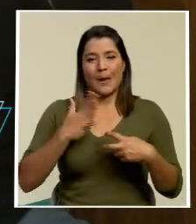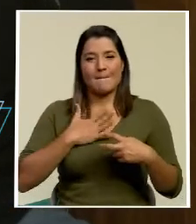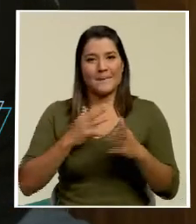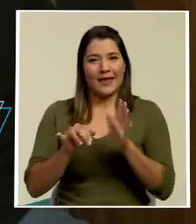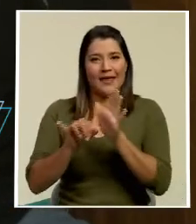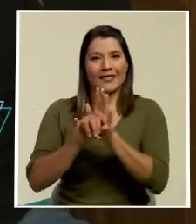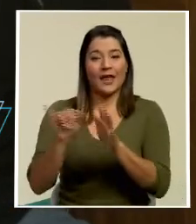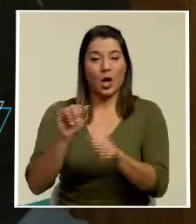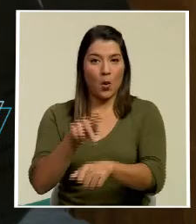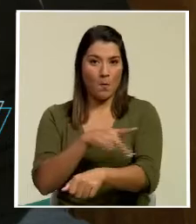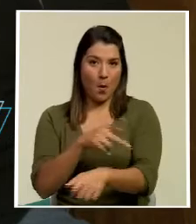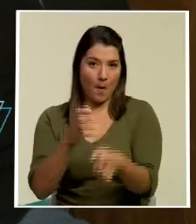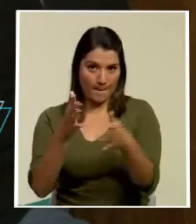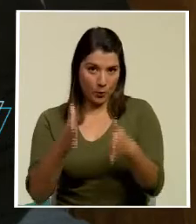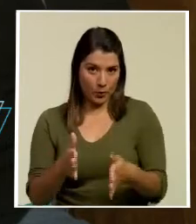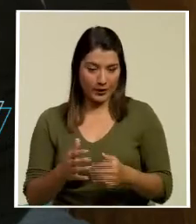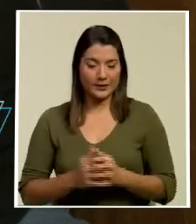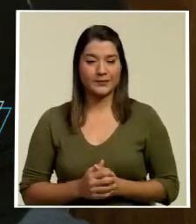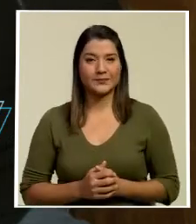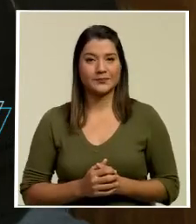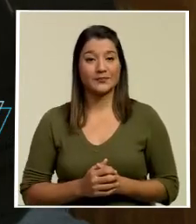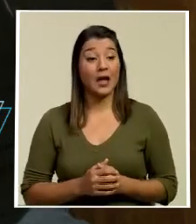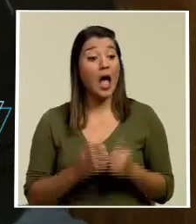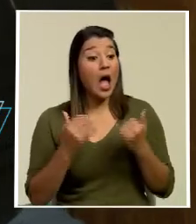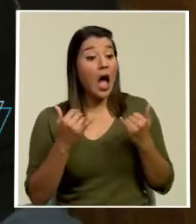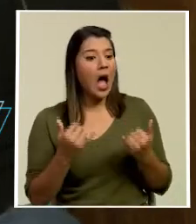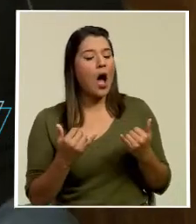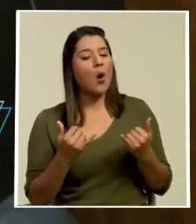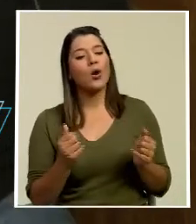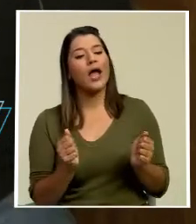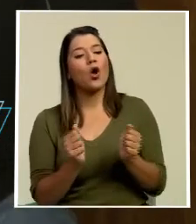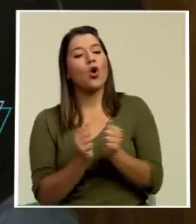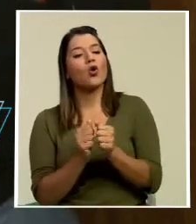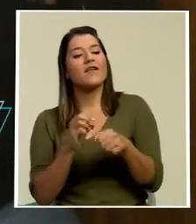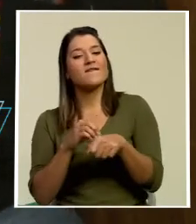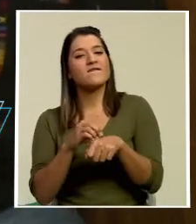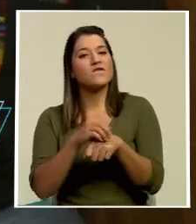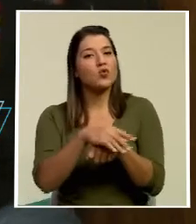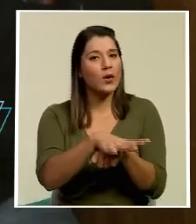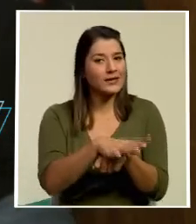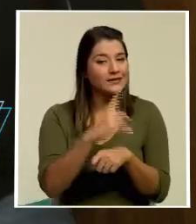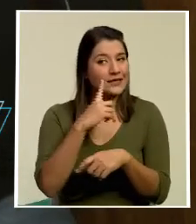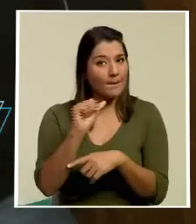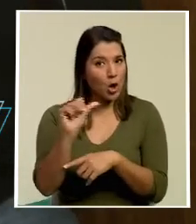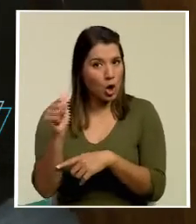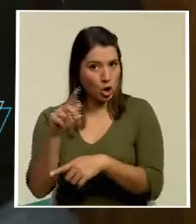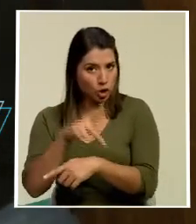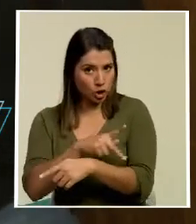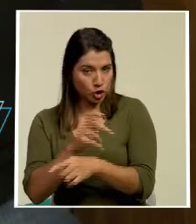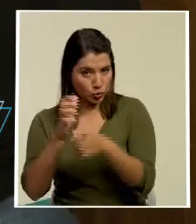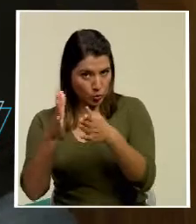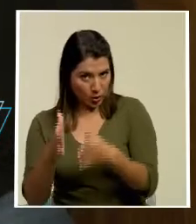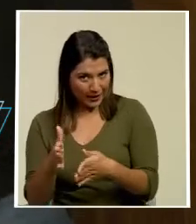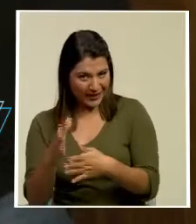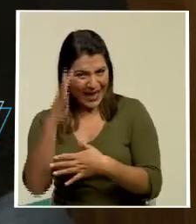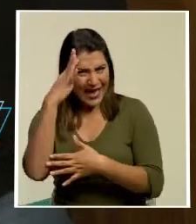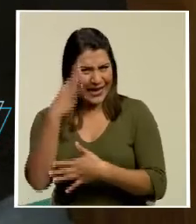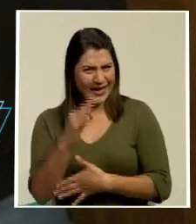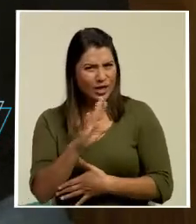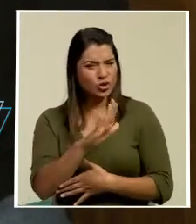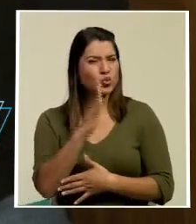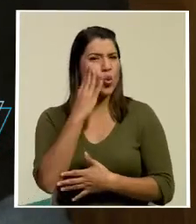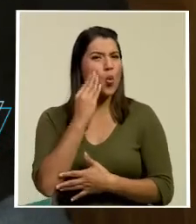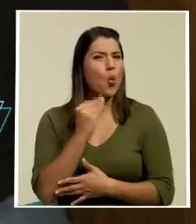la hora de las influencias extraliterarias, creo que tu abuela y sus